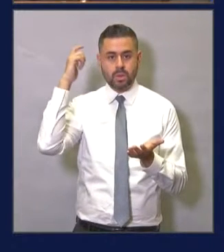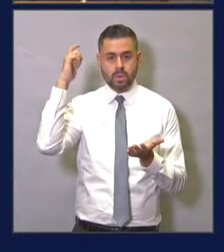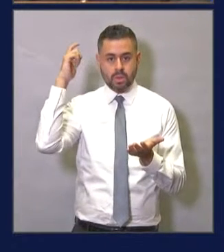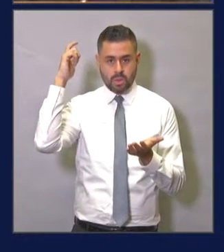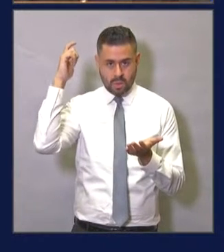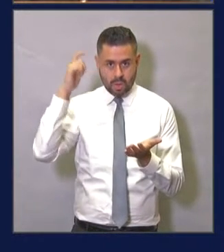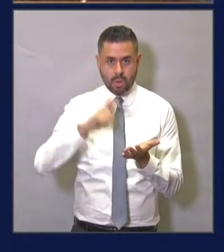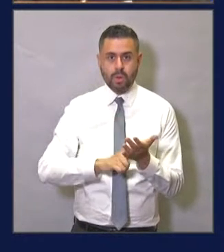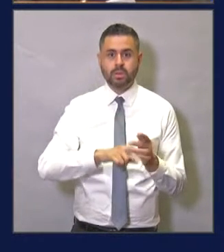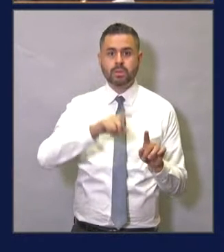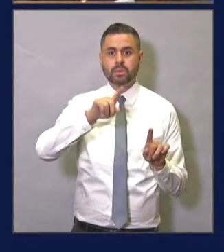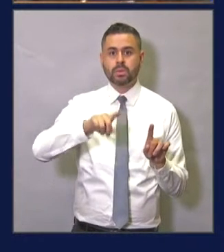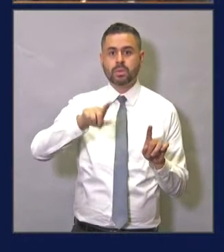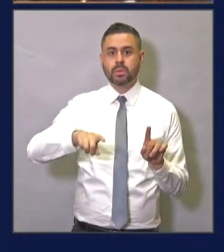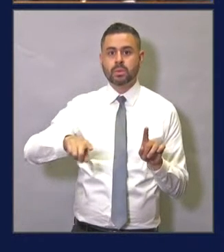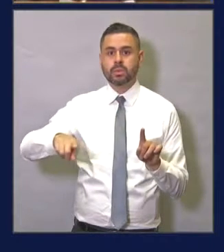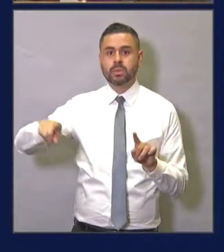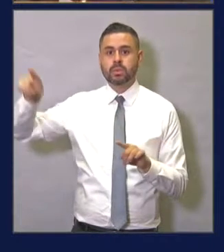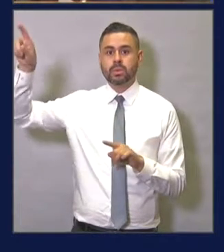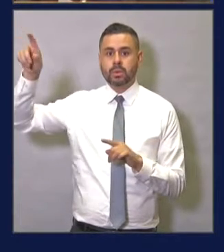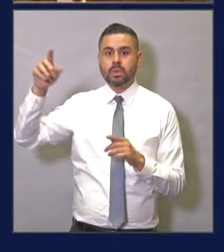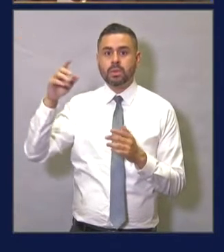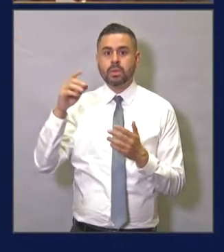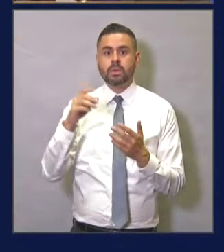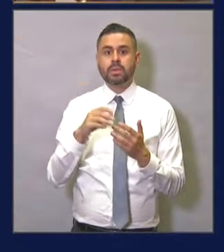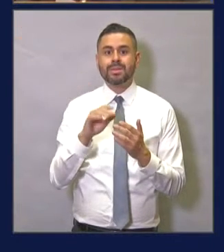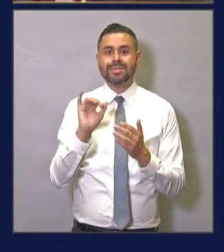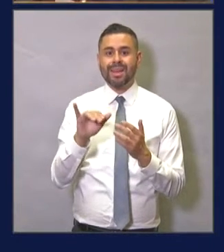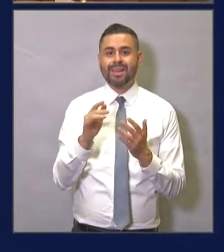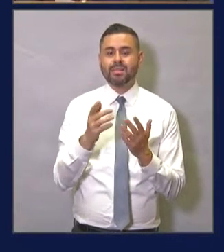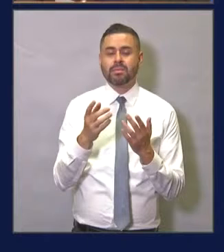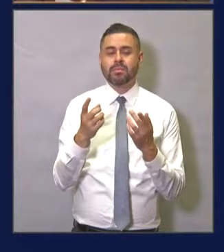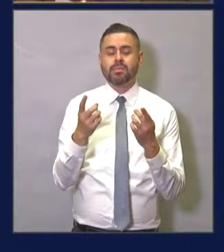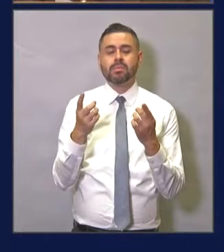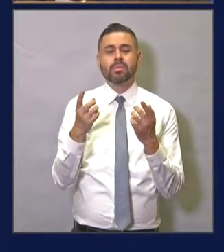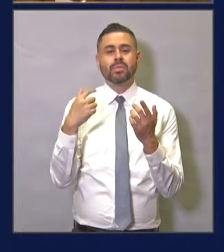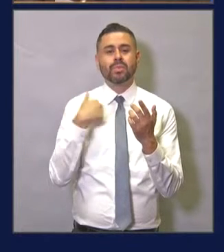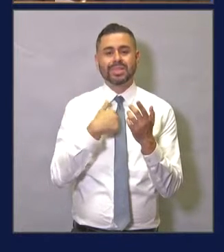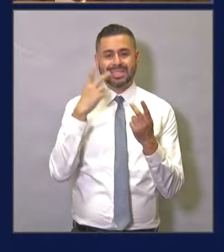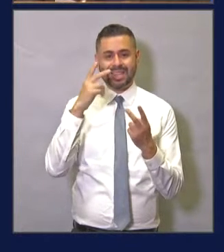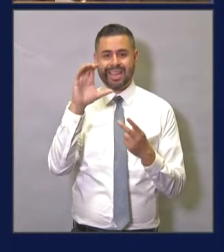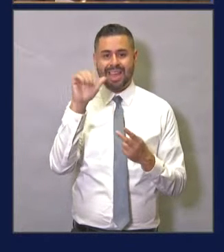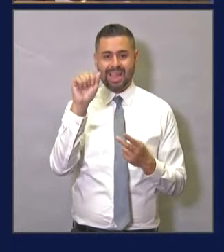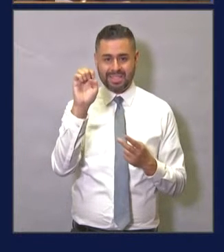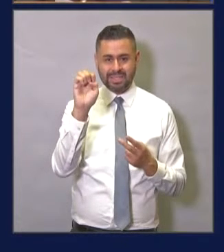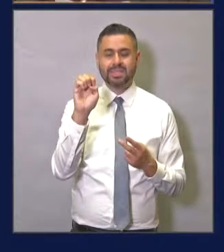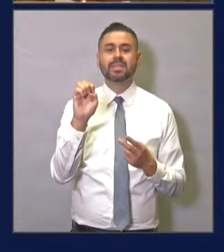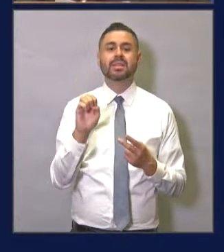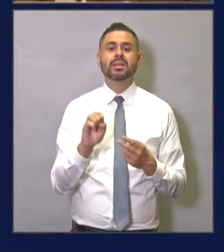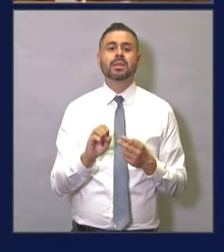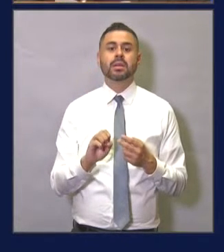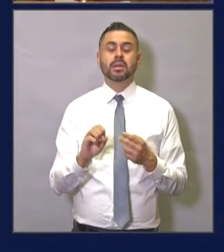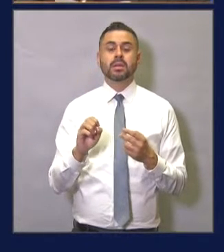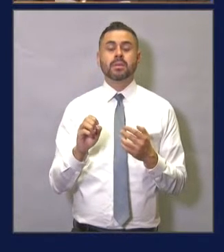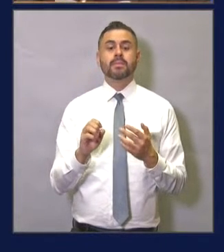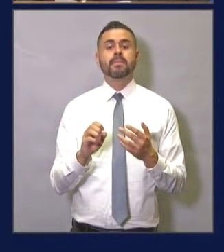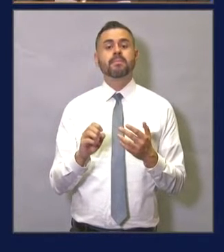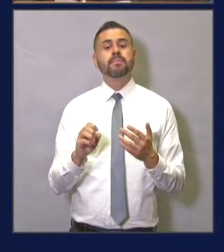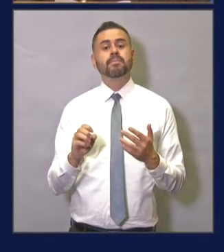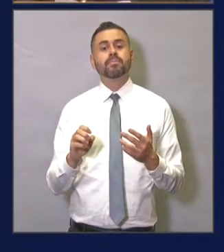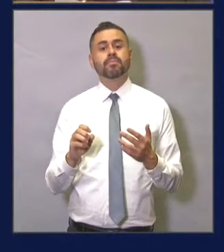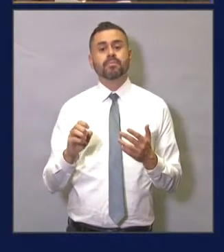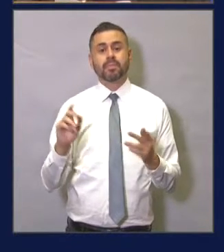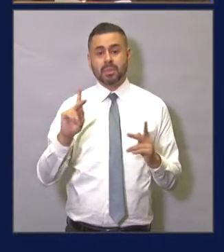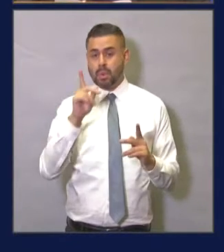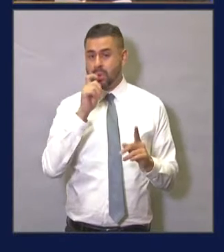Ahora vemos que a medida que aumentaron los casos, también hubo un aumento mayor en la cantidad de personas que se